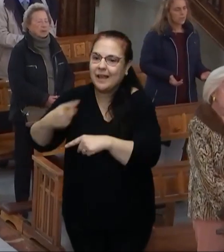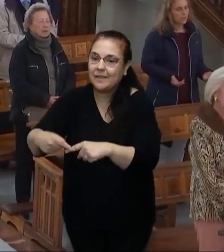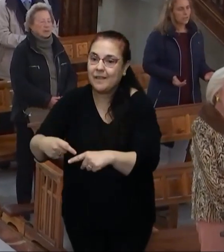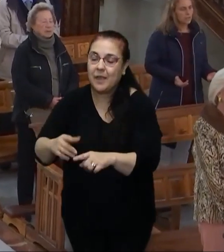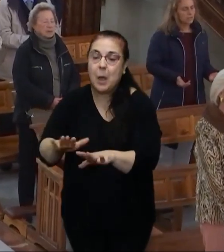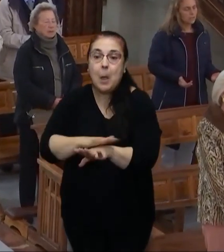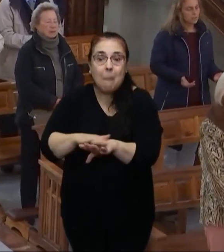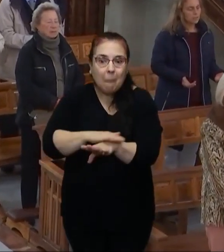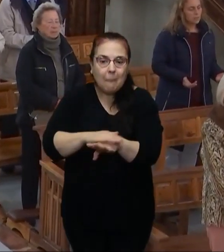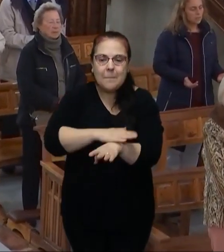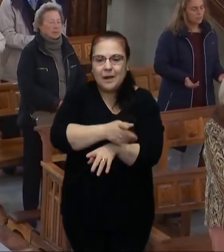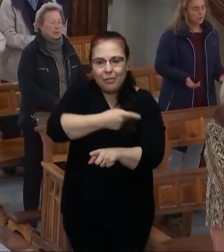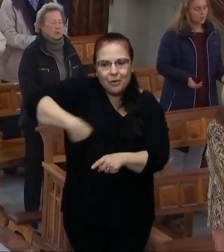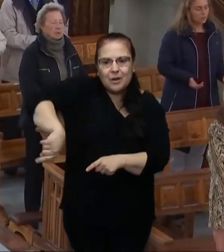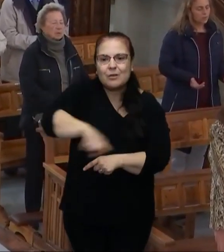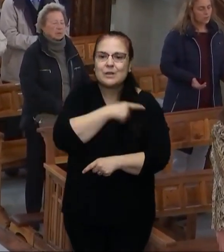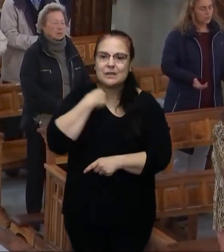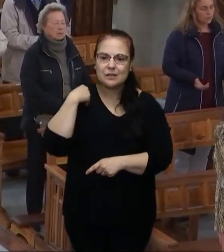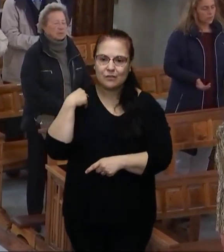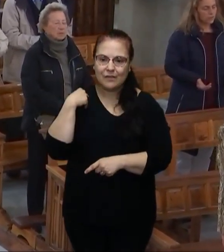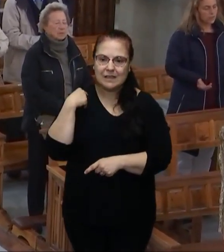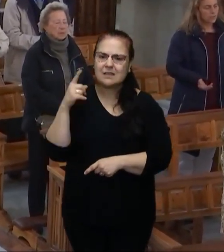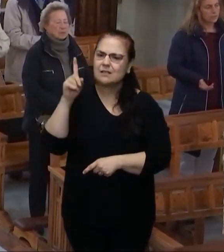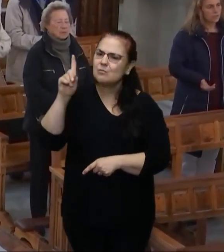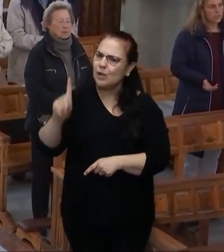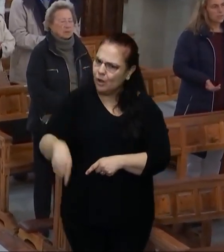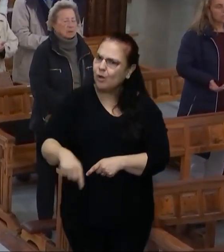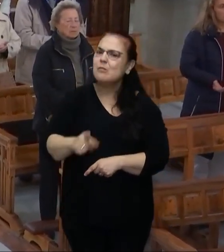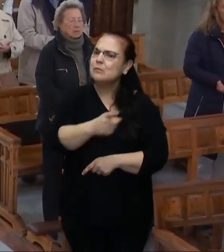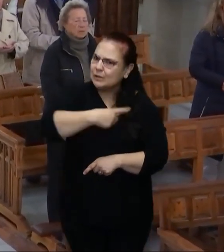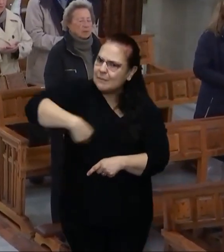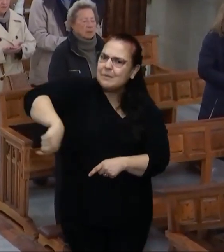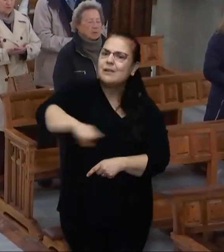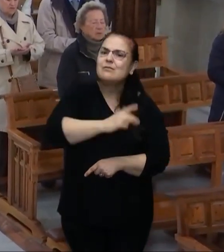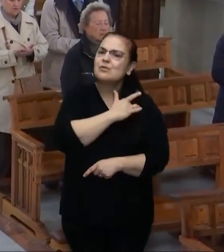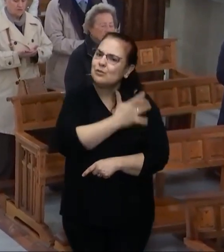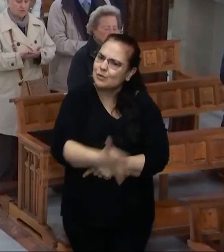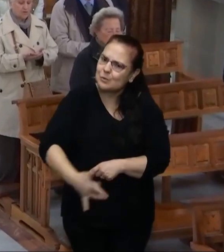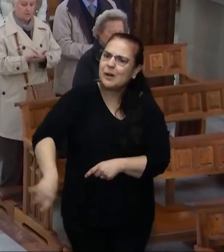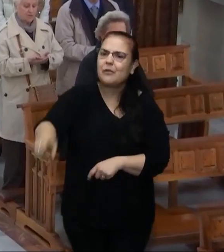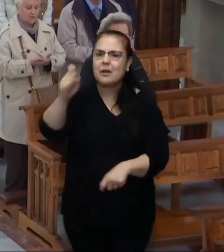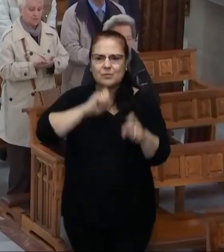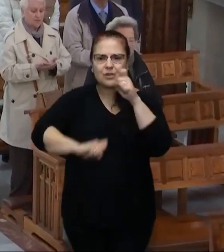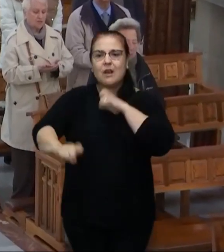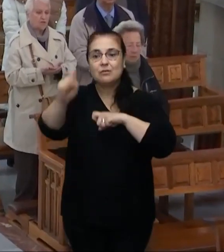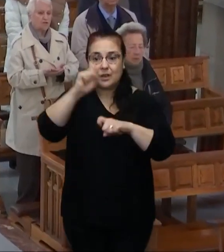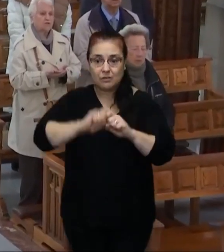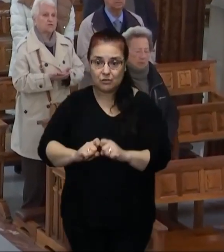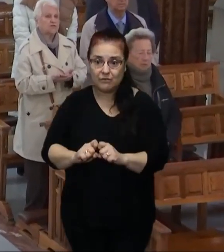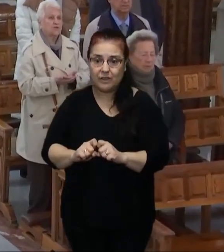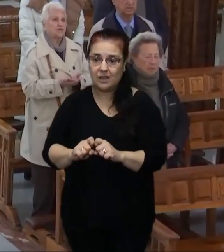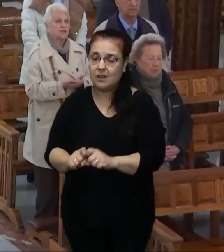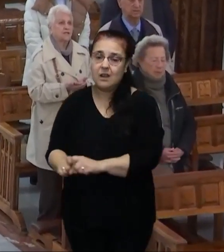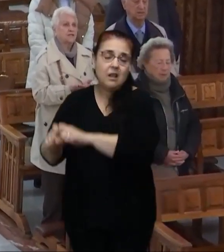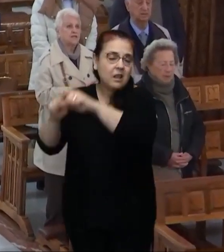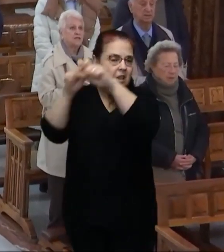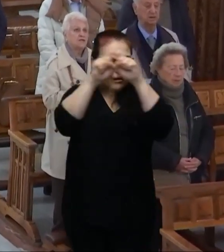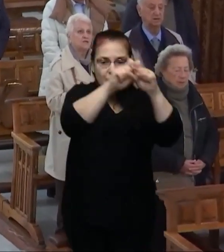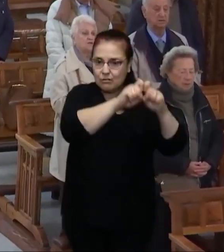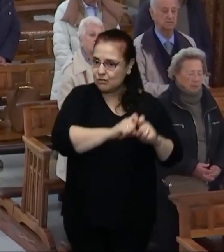pan de cada día. Perdona nuestras ofensas, como también nosotros perdonamos a los que nos